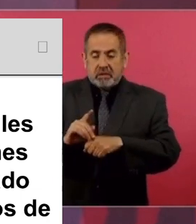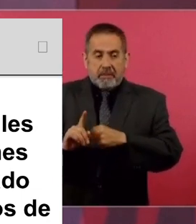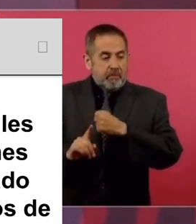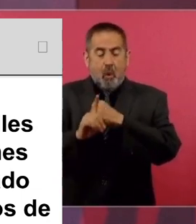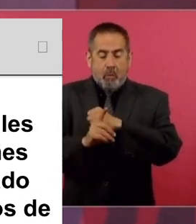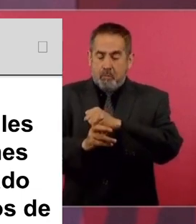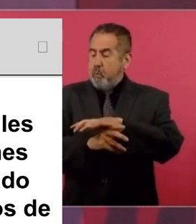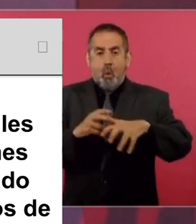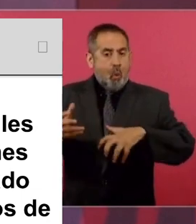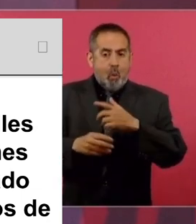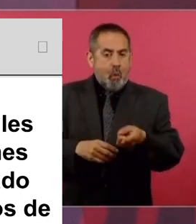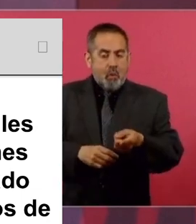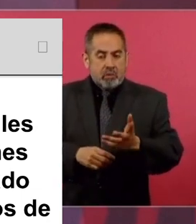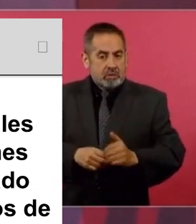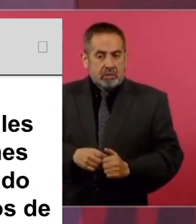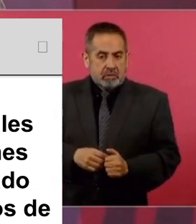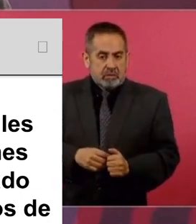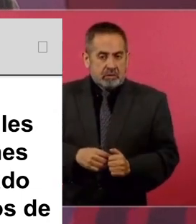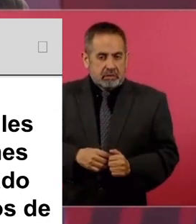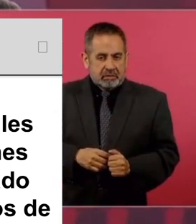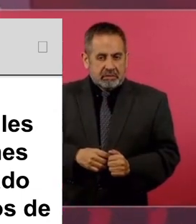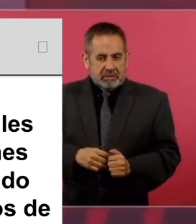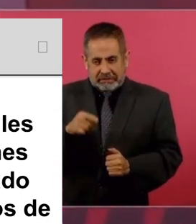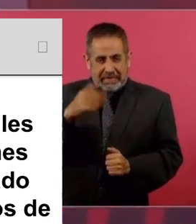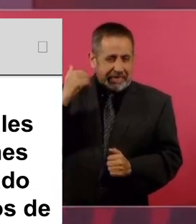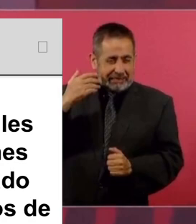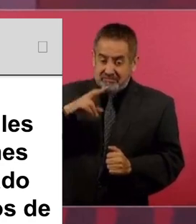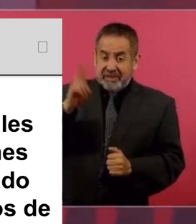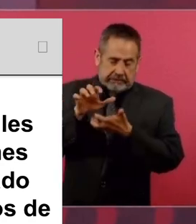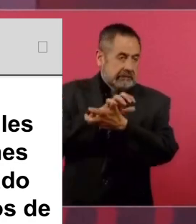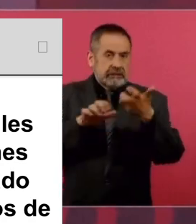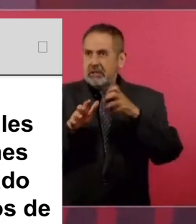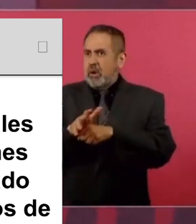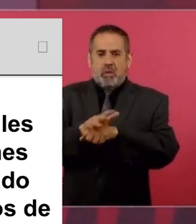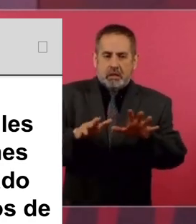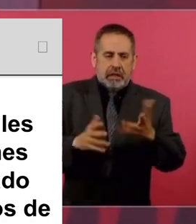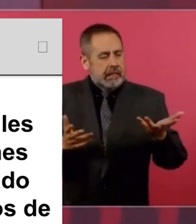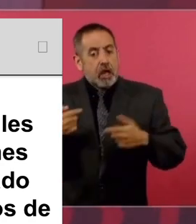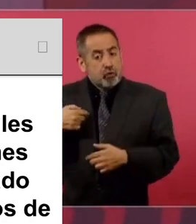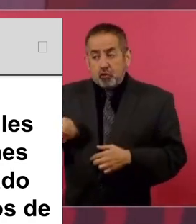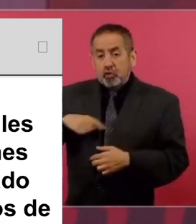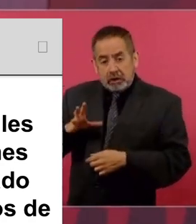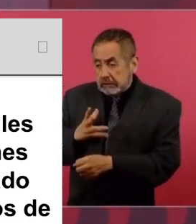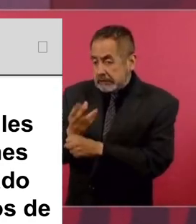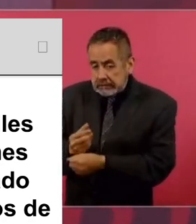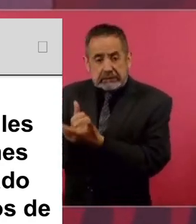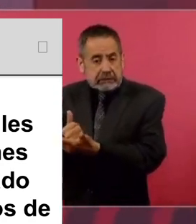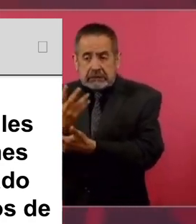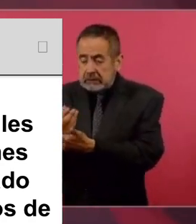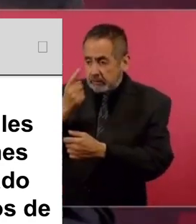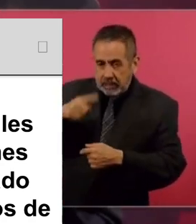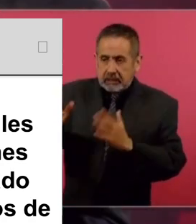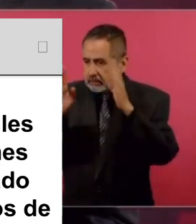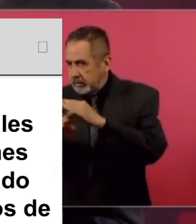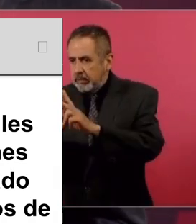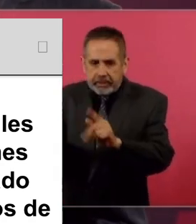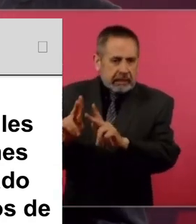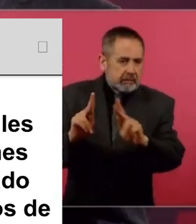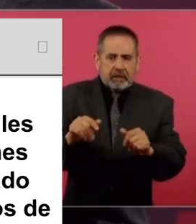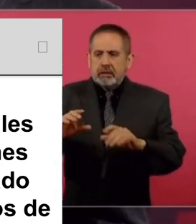situación, es así, de verdadera polarización y que hemos estado buscando la reconciliación en las